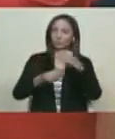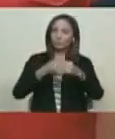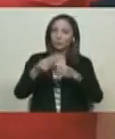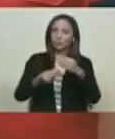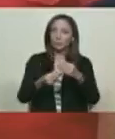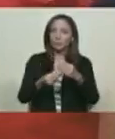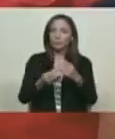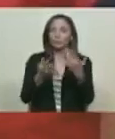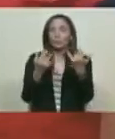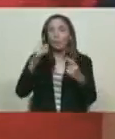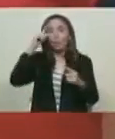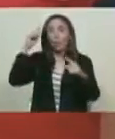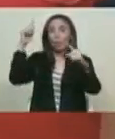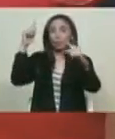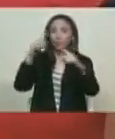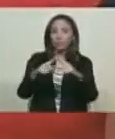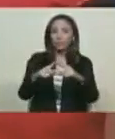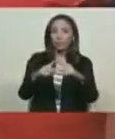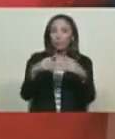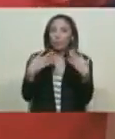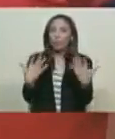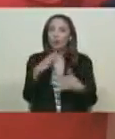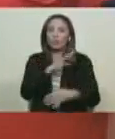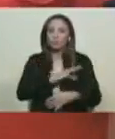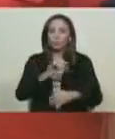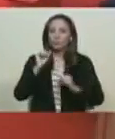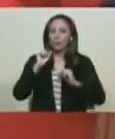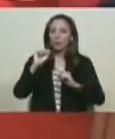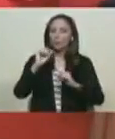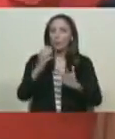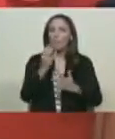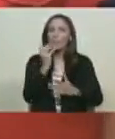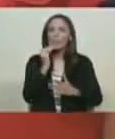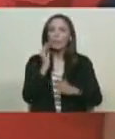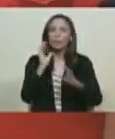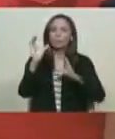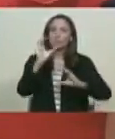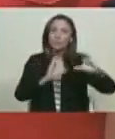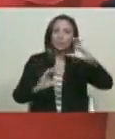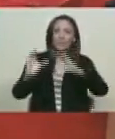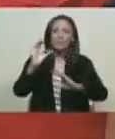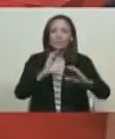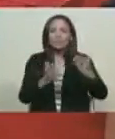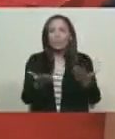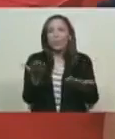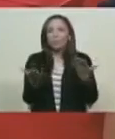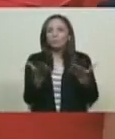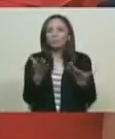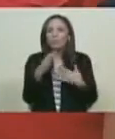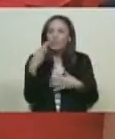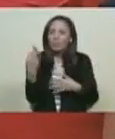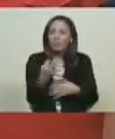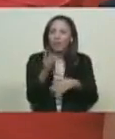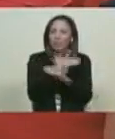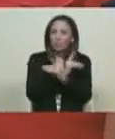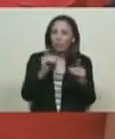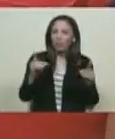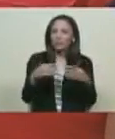Nuestra marcha rumbo al socialismo científico, al socialismo bolivariano, al socialismo verdaderamente